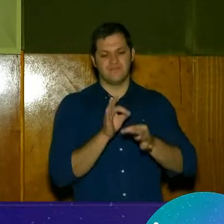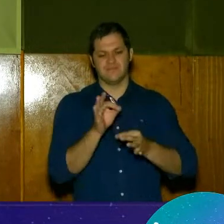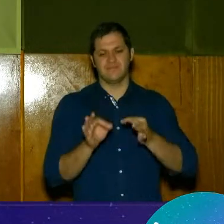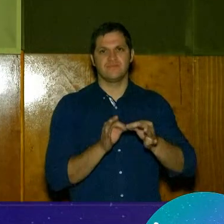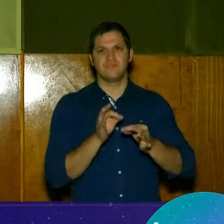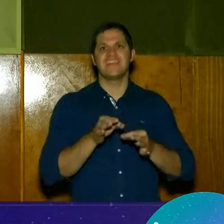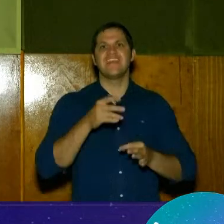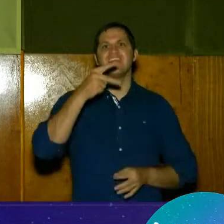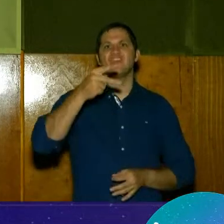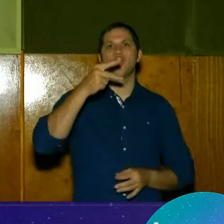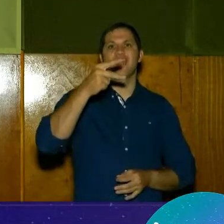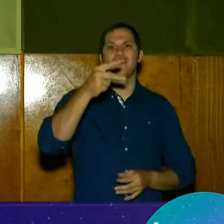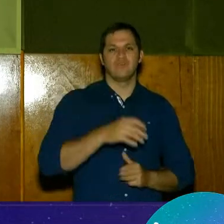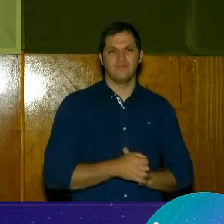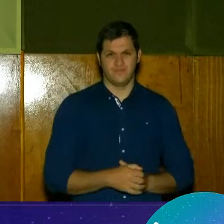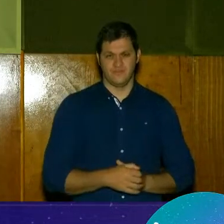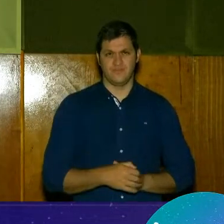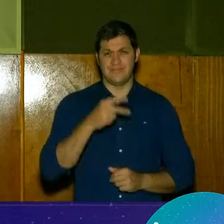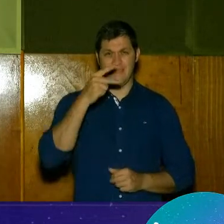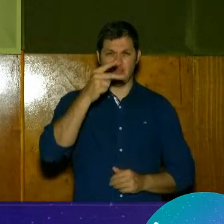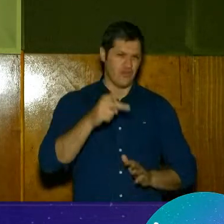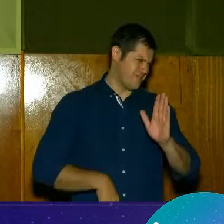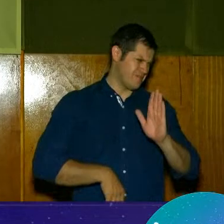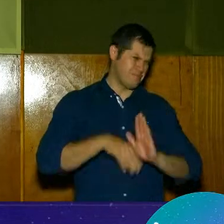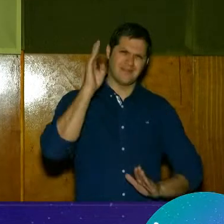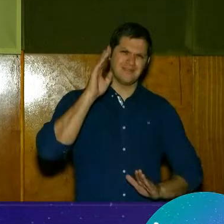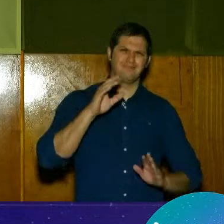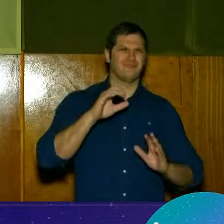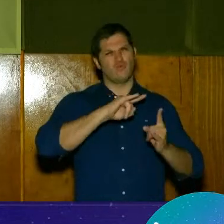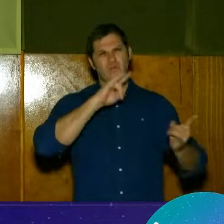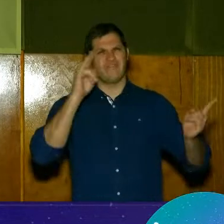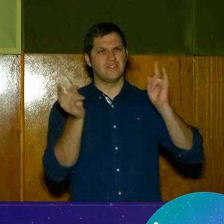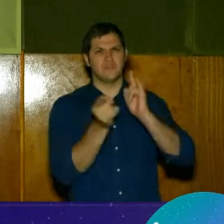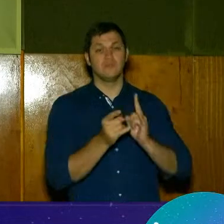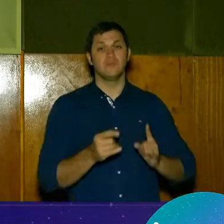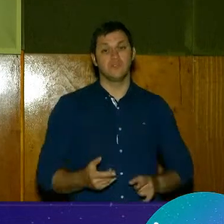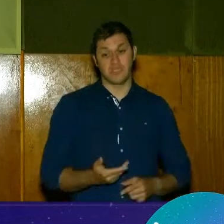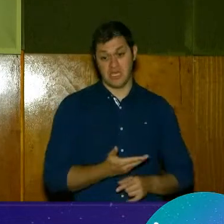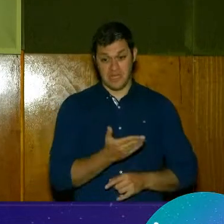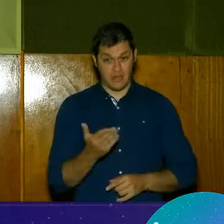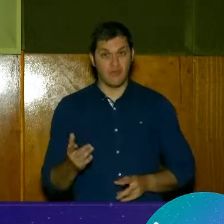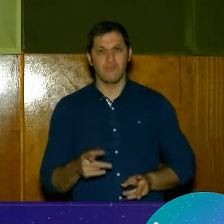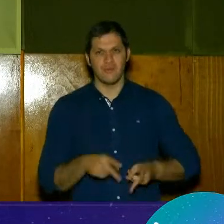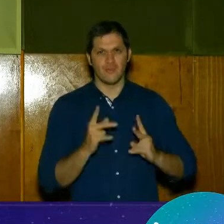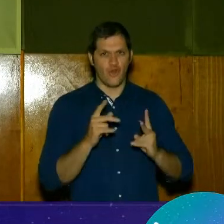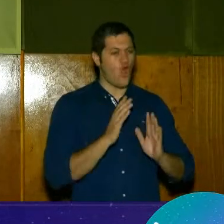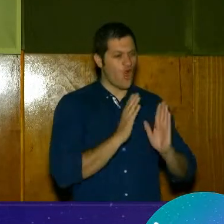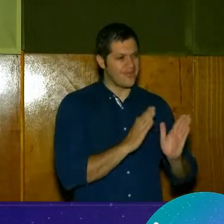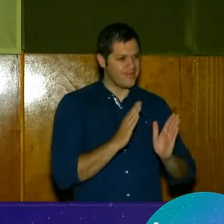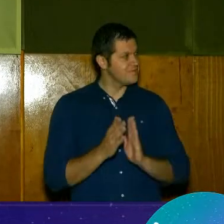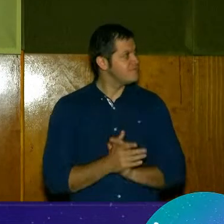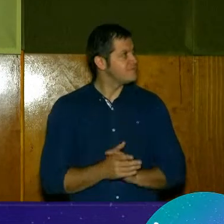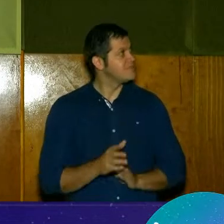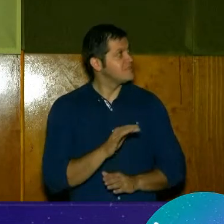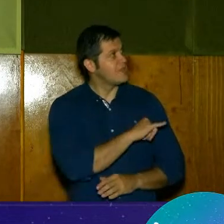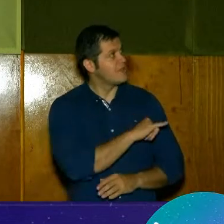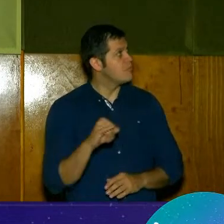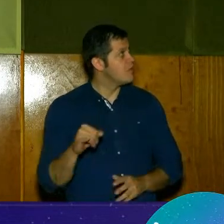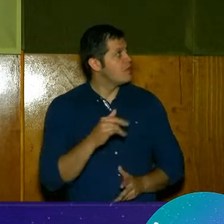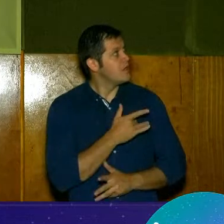y ahí empezó a ordenarlas en base a un elemento químico que se llama hidrógeno que es el más abundante del universo